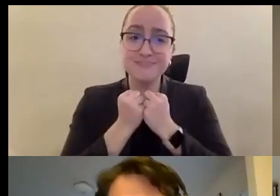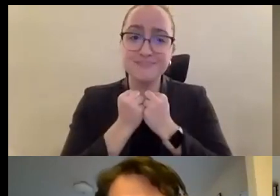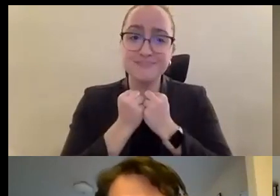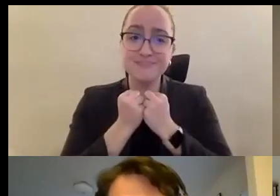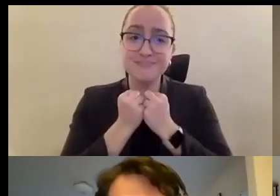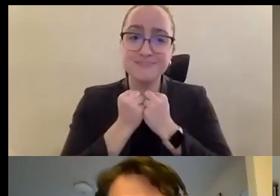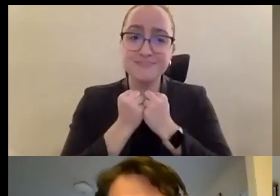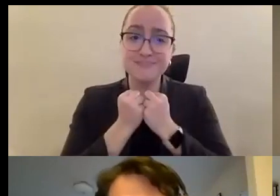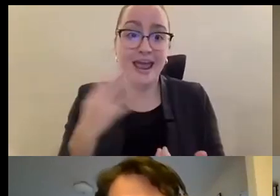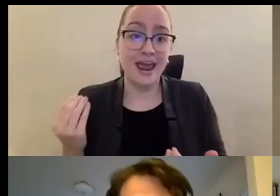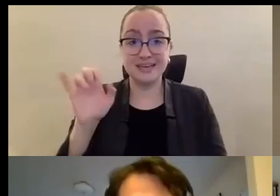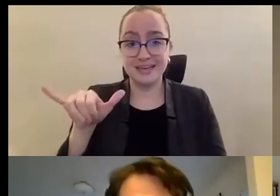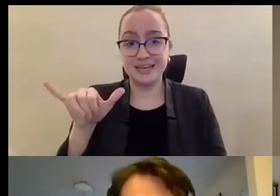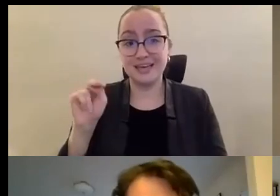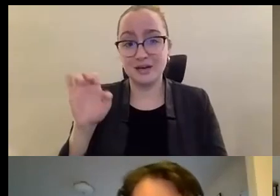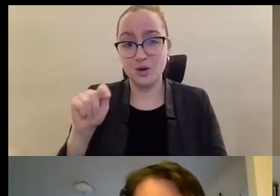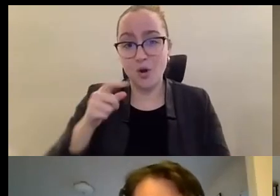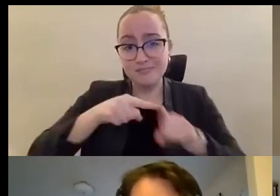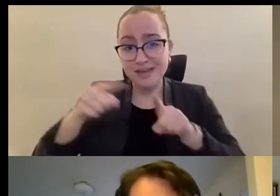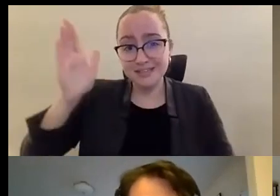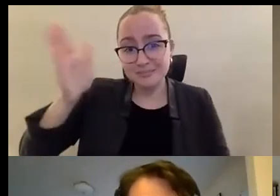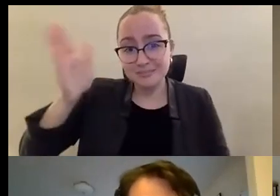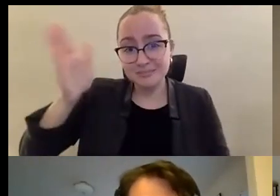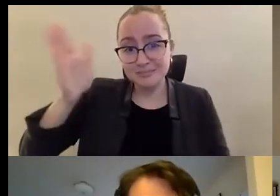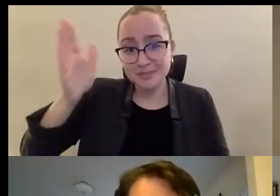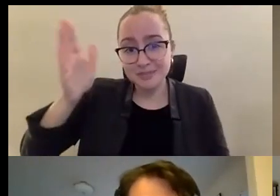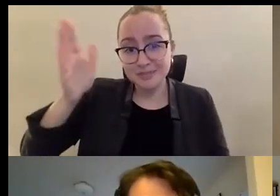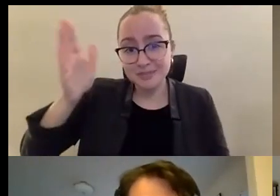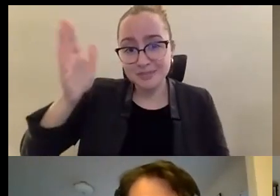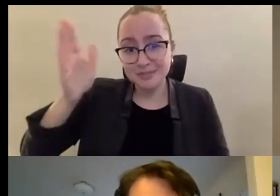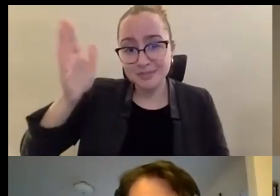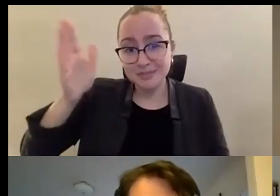suficiente y pudo escuchar todas estas charlas con nosotros.